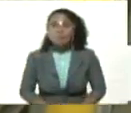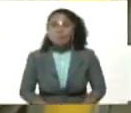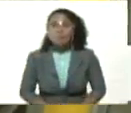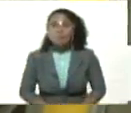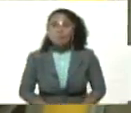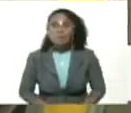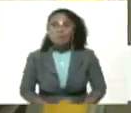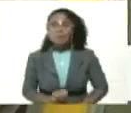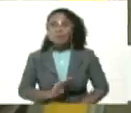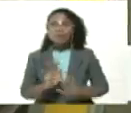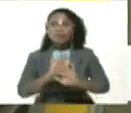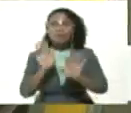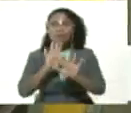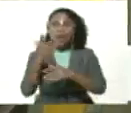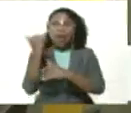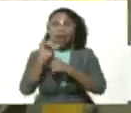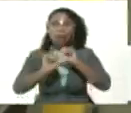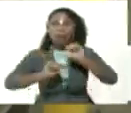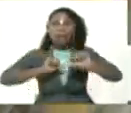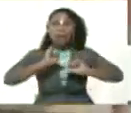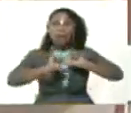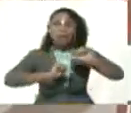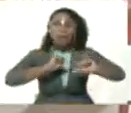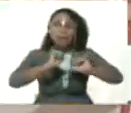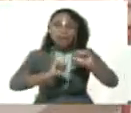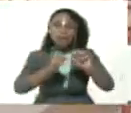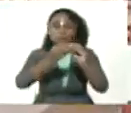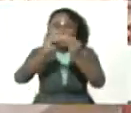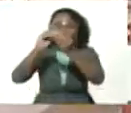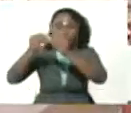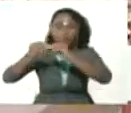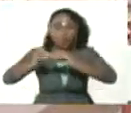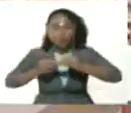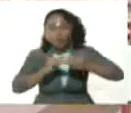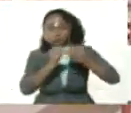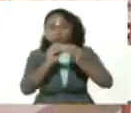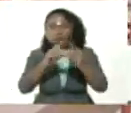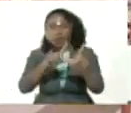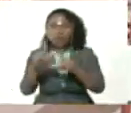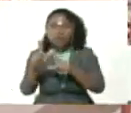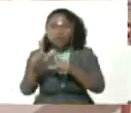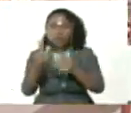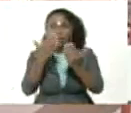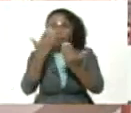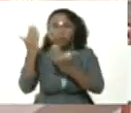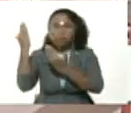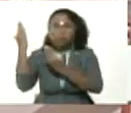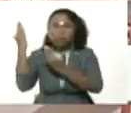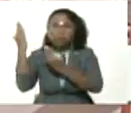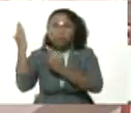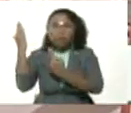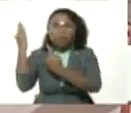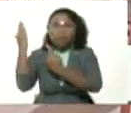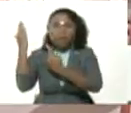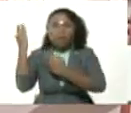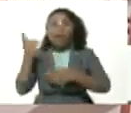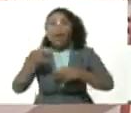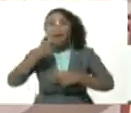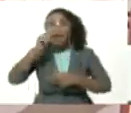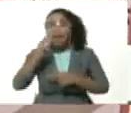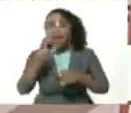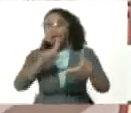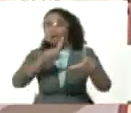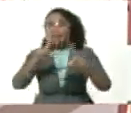que ya entra en un proceso de desgasificación, ¿ok? Este café Correcto. Está aquí reposando, Correcto. Está aquí